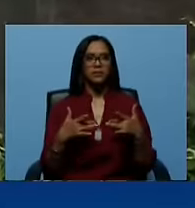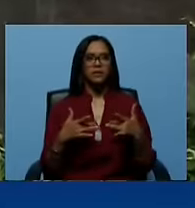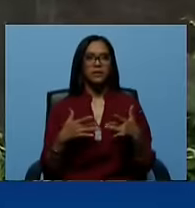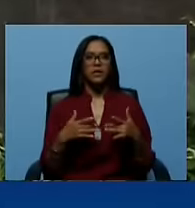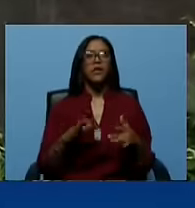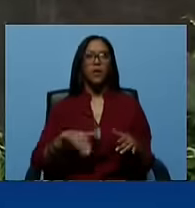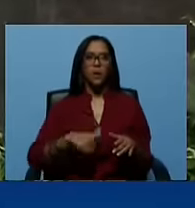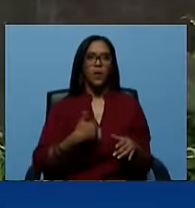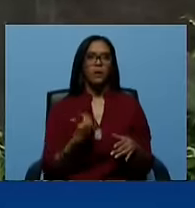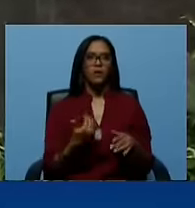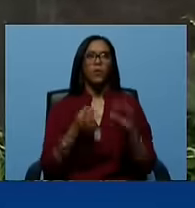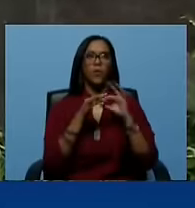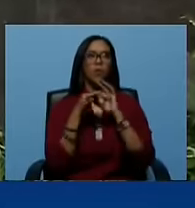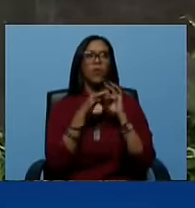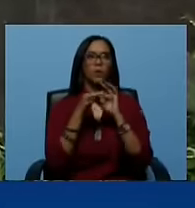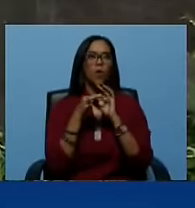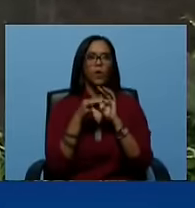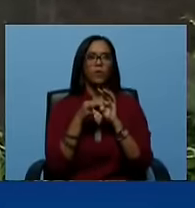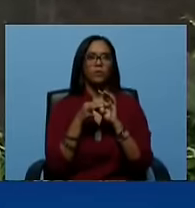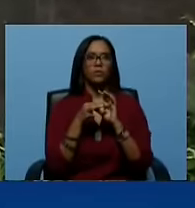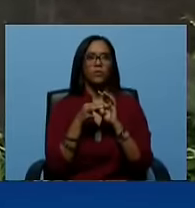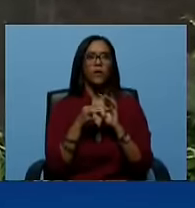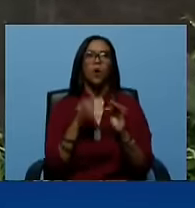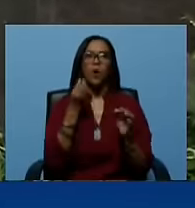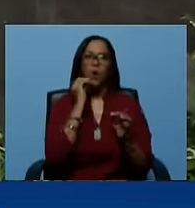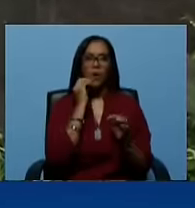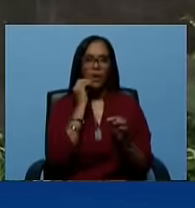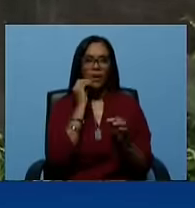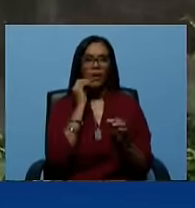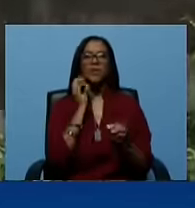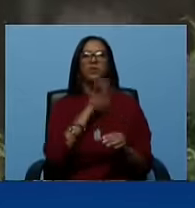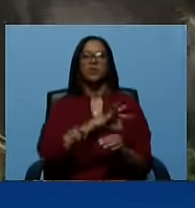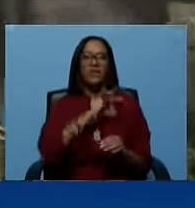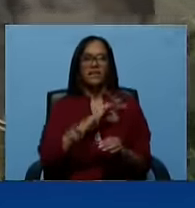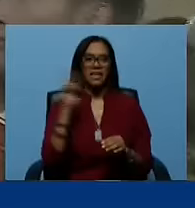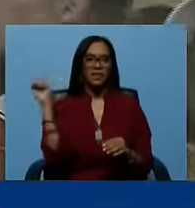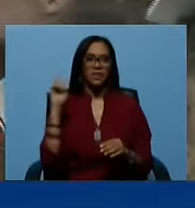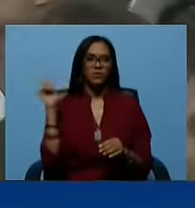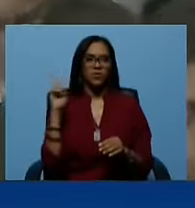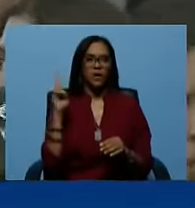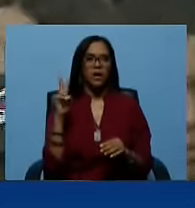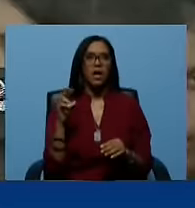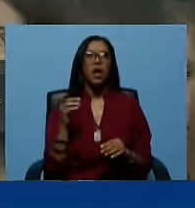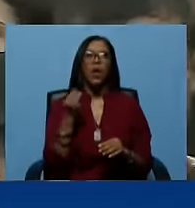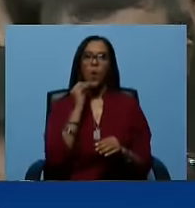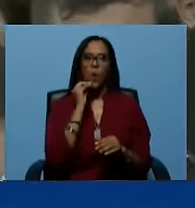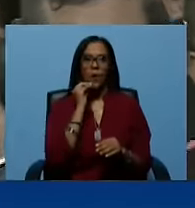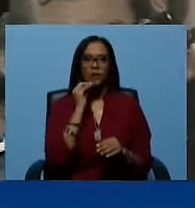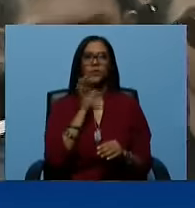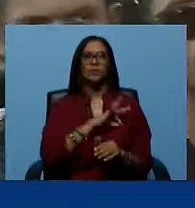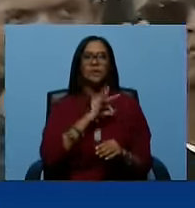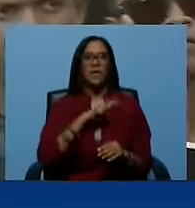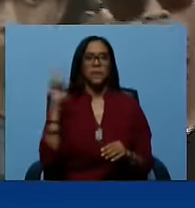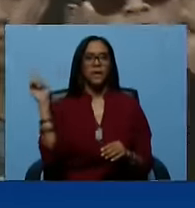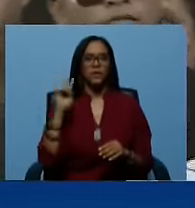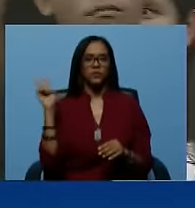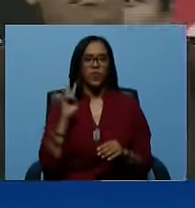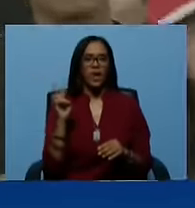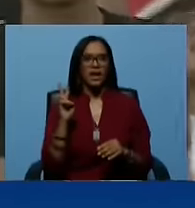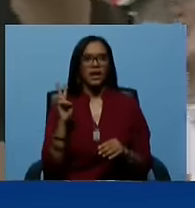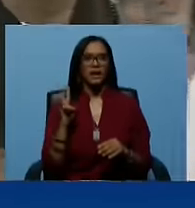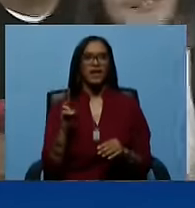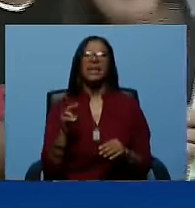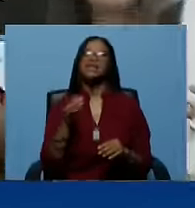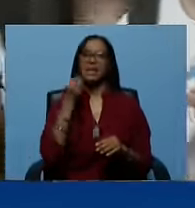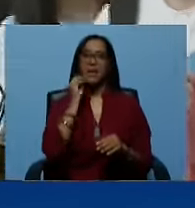podría ser Unión de Jóvenes Socialistas de Venezuela o Juventud Socialista de Venezuela. Que sea